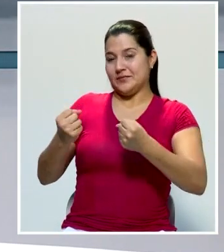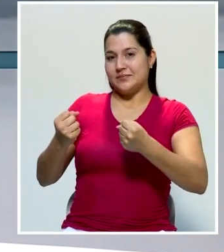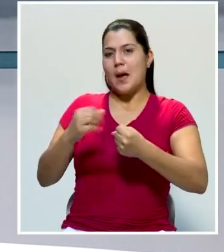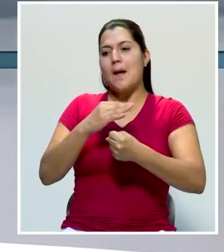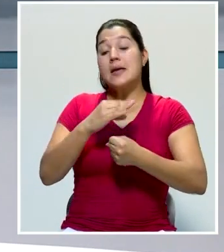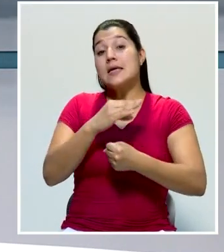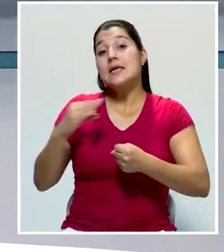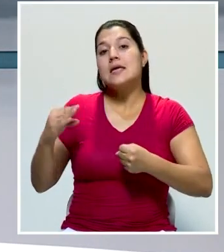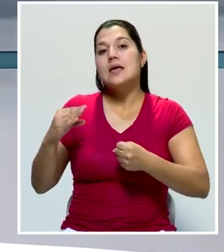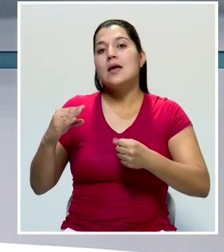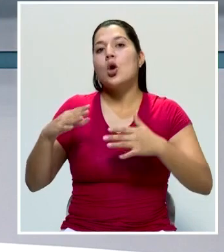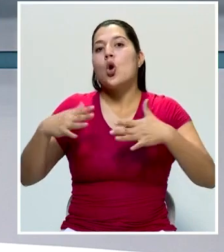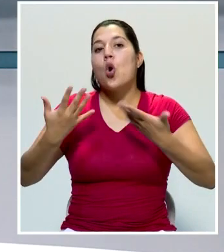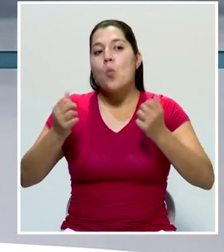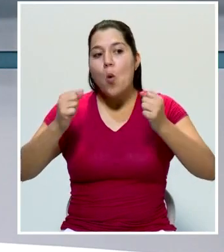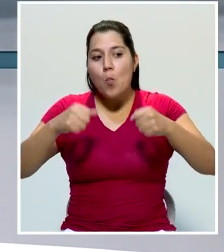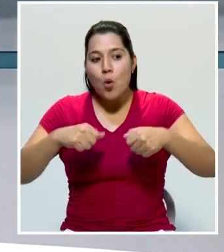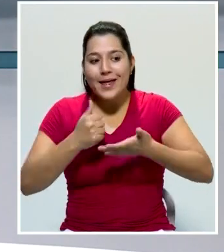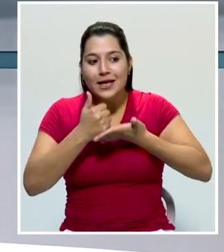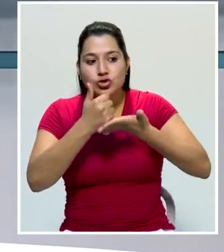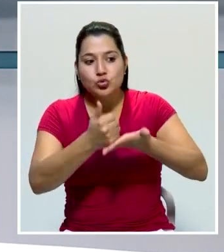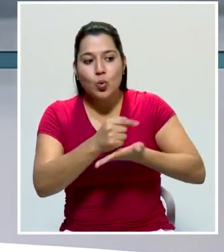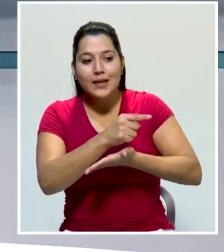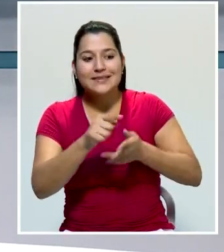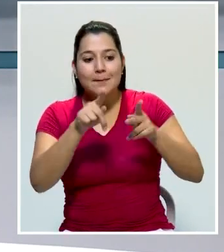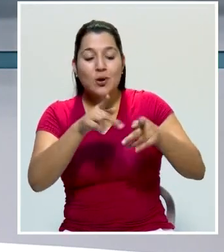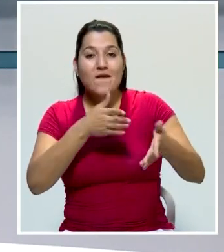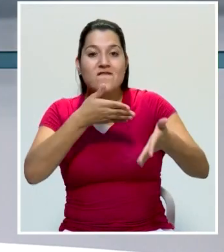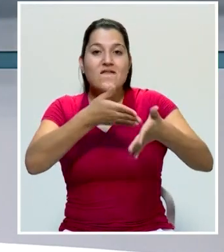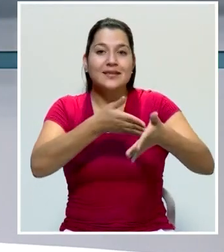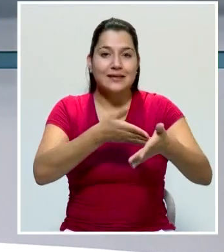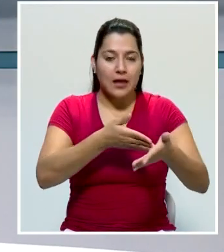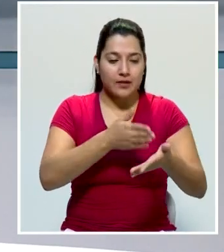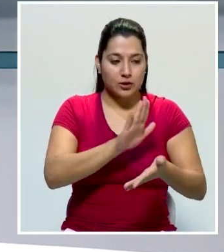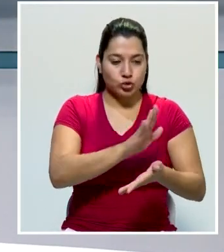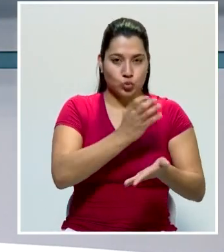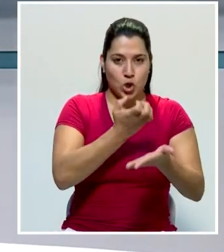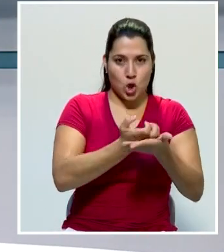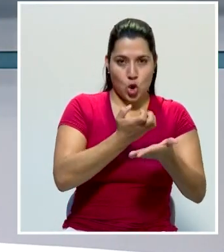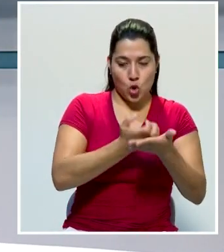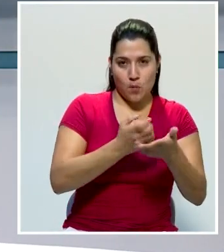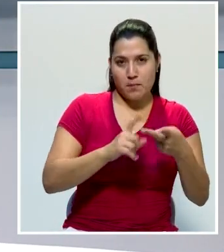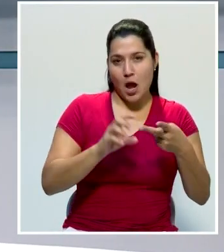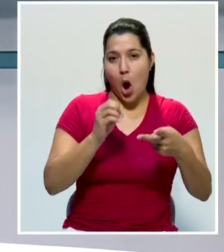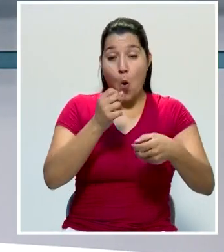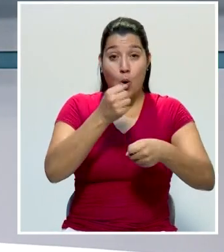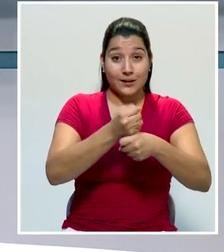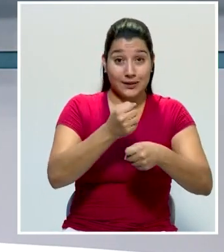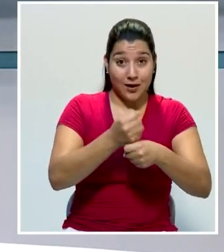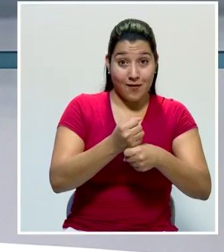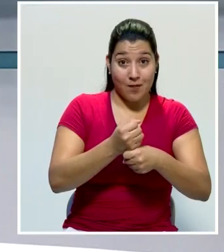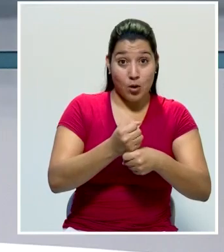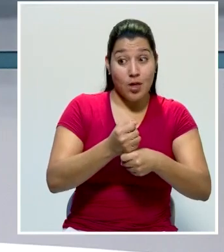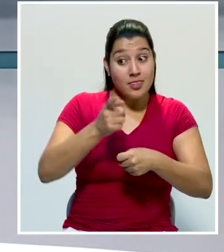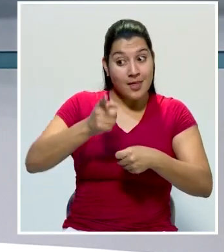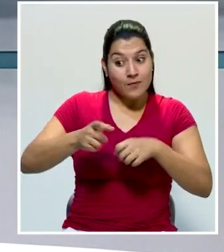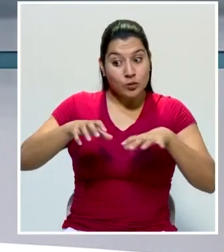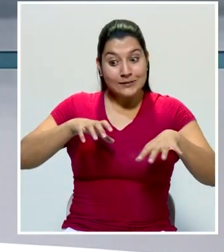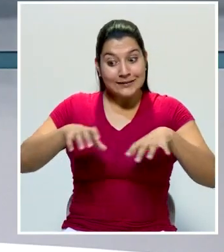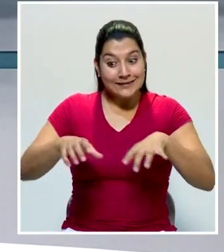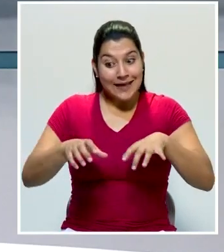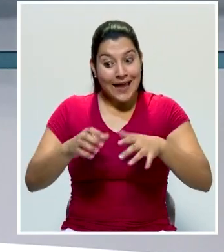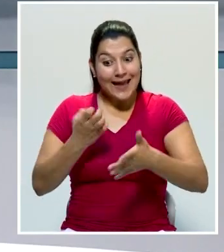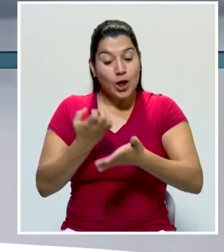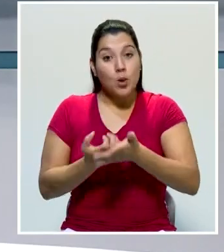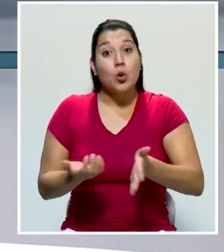que fueron golpeadas en su economía y en su empleo y por reactivar la economía es hoy vital. Una buena parte